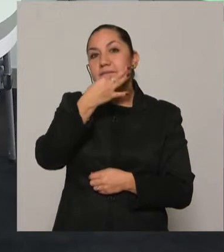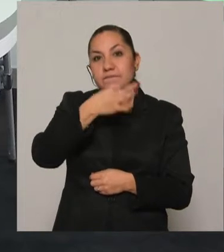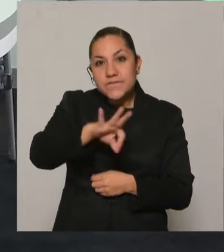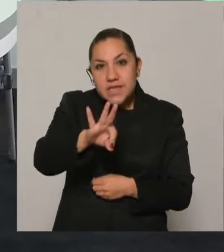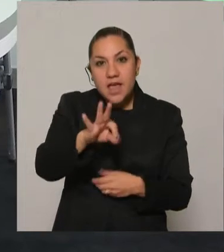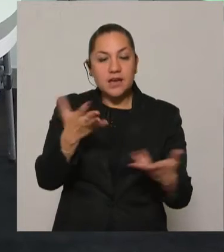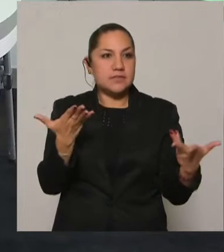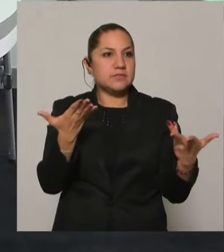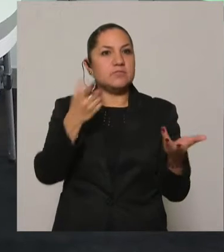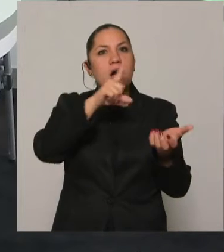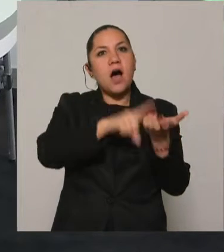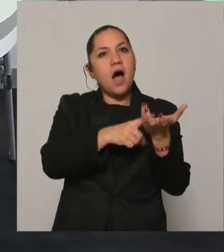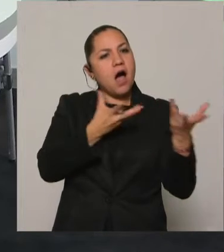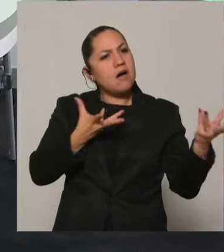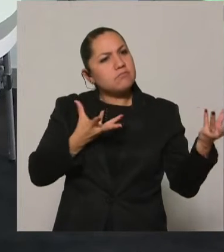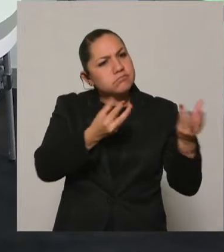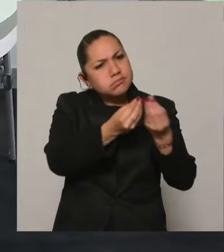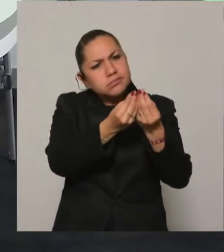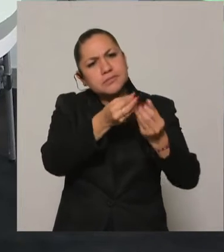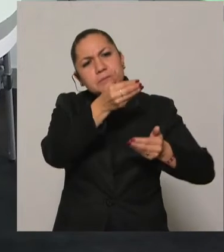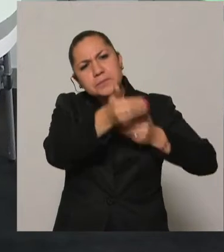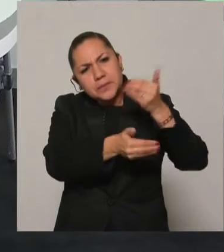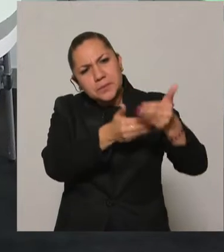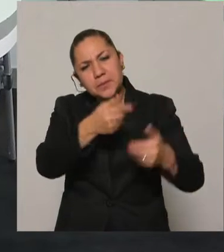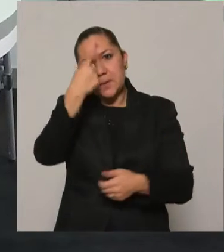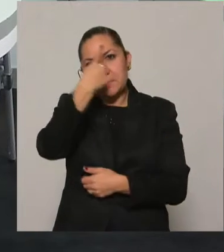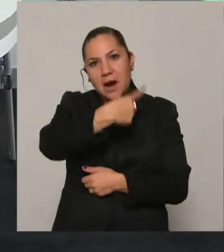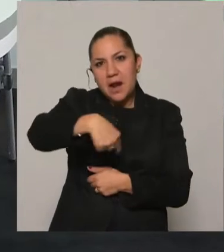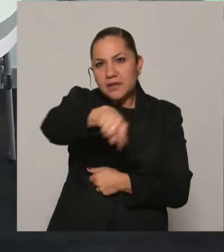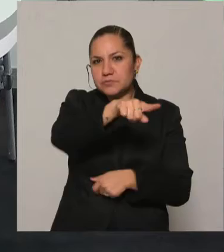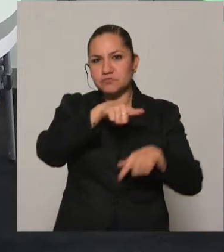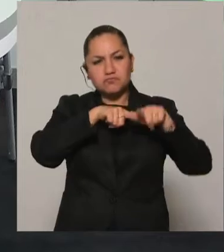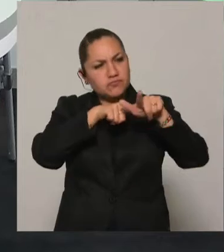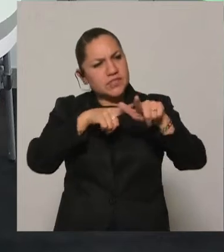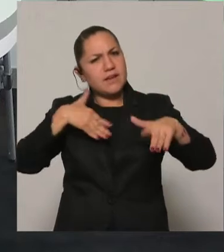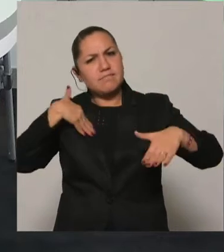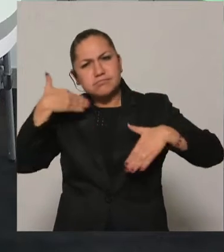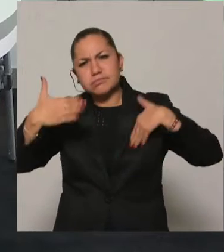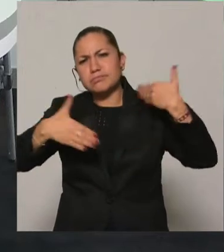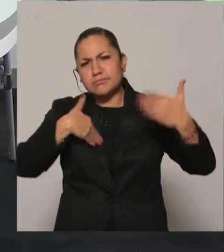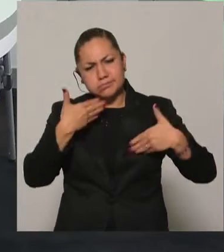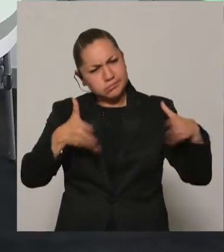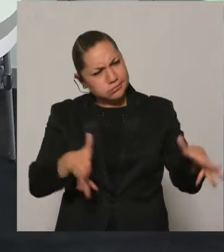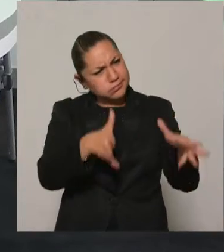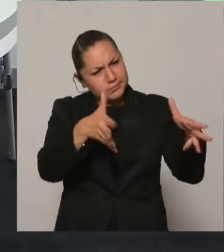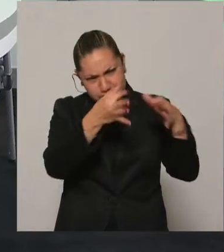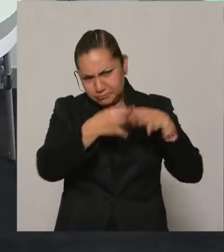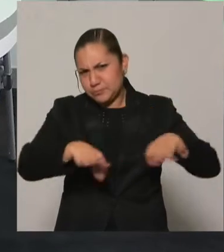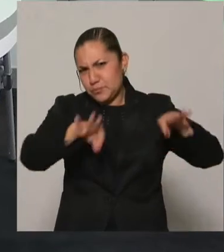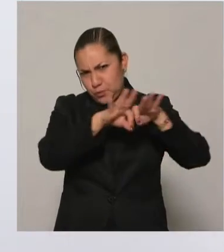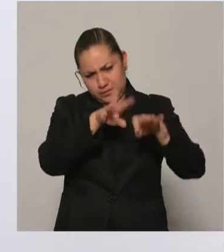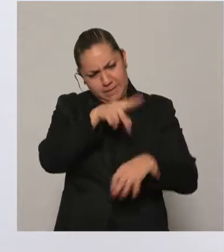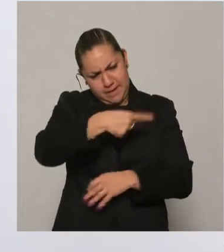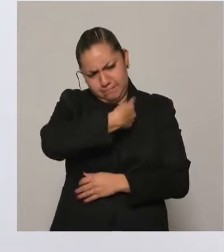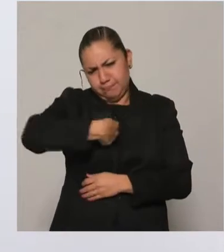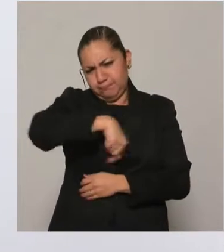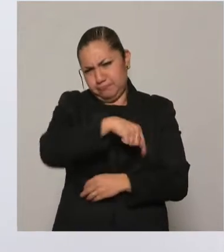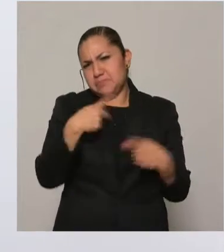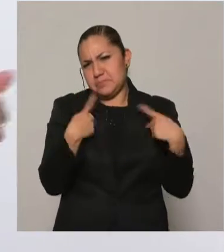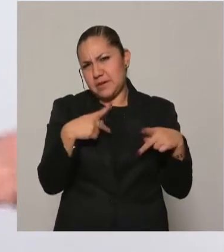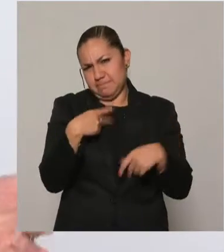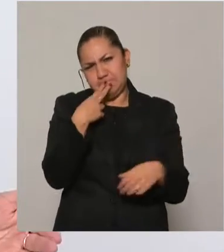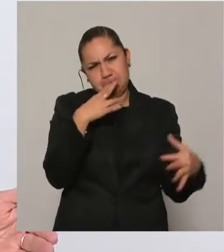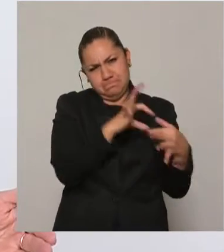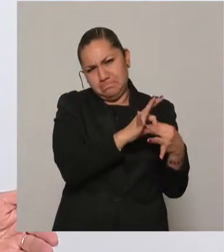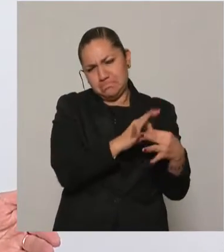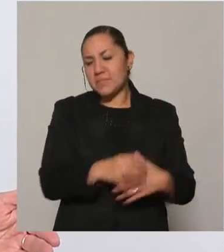a retomar nuestra ciudad, nos lo merecemos. Totalmente, así que hay que hacerlo y por supuesto, gracias por estas recomendaciones de teatro, No, Javier ¿de qué? Nieto.